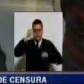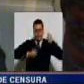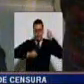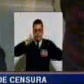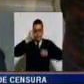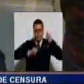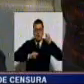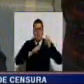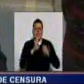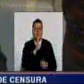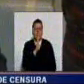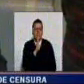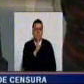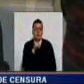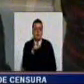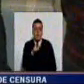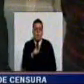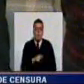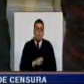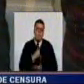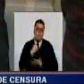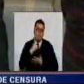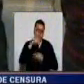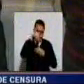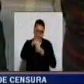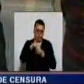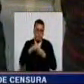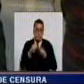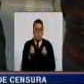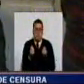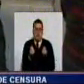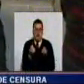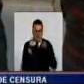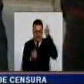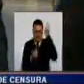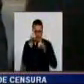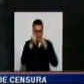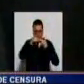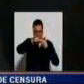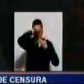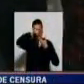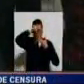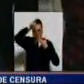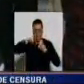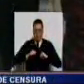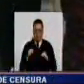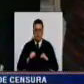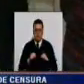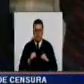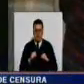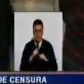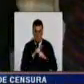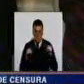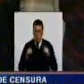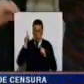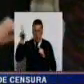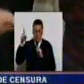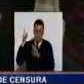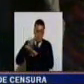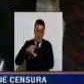la Bolsa de Valores de Bogotá. ¡Un reglamento! Cosa que no permite ninguna ley ni la Constitución